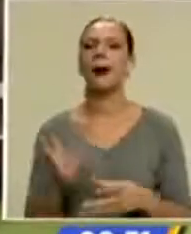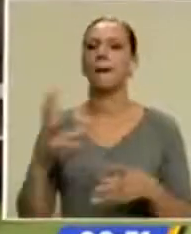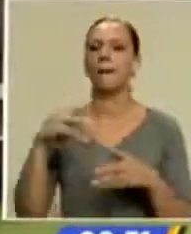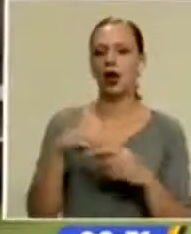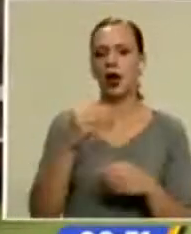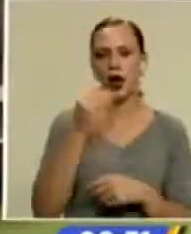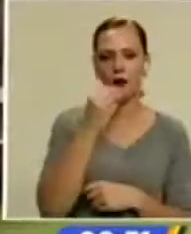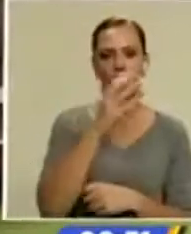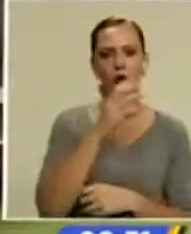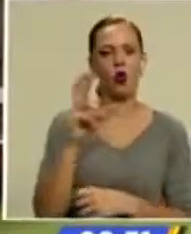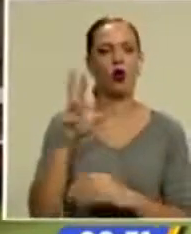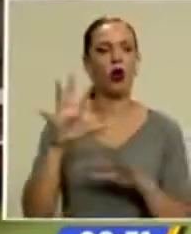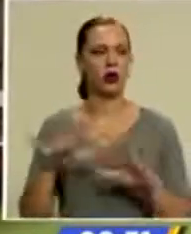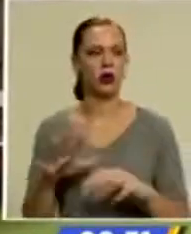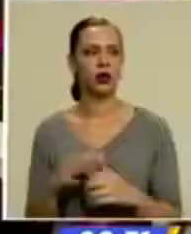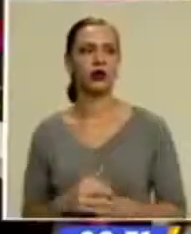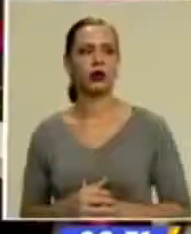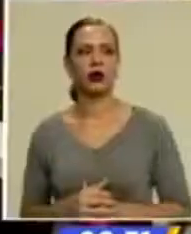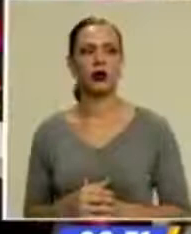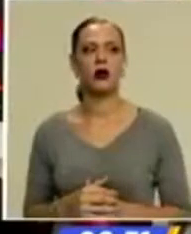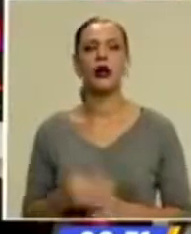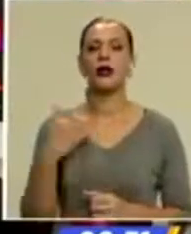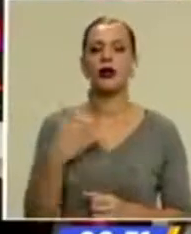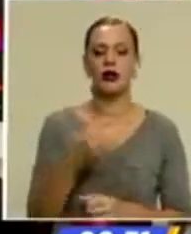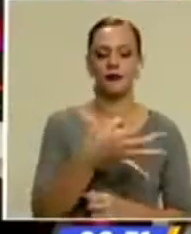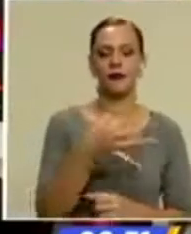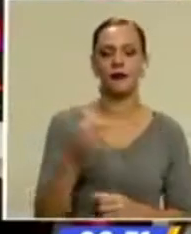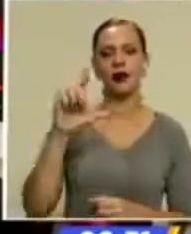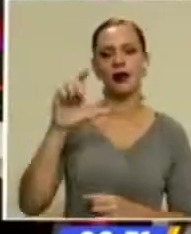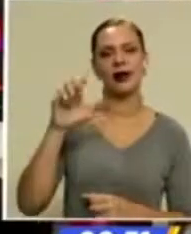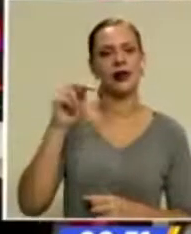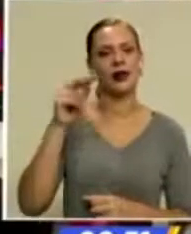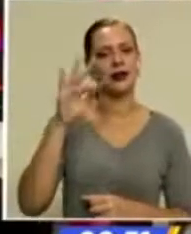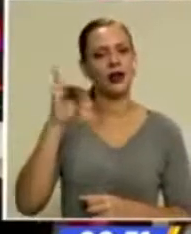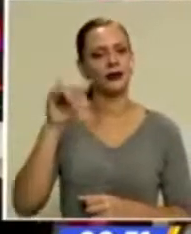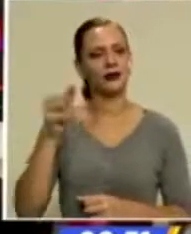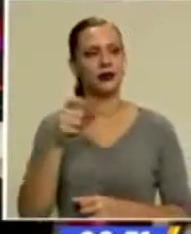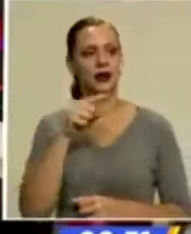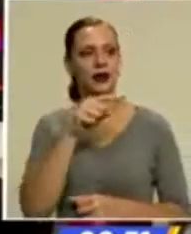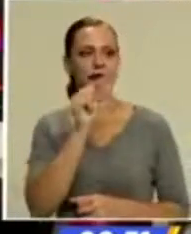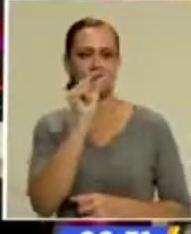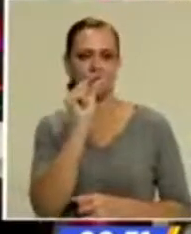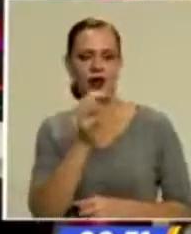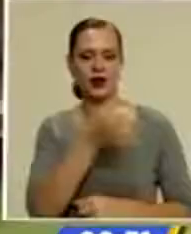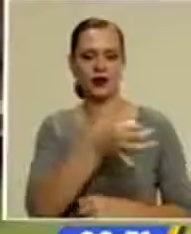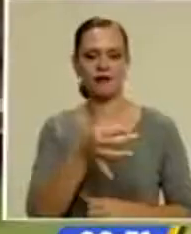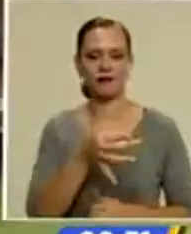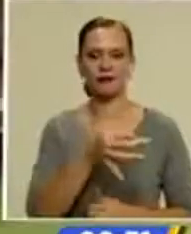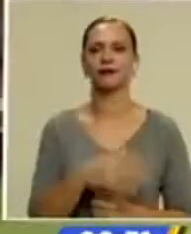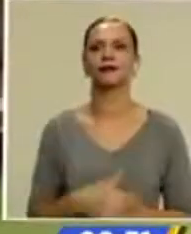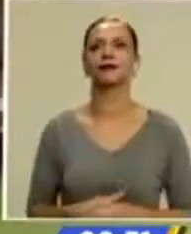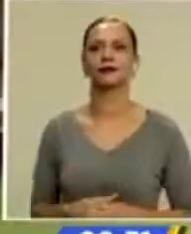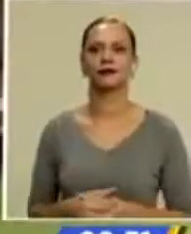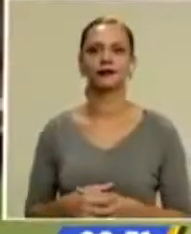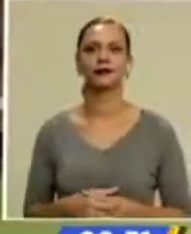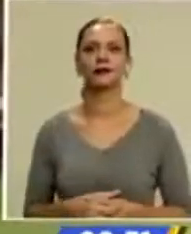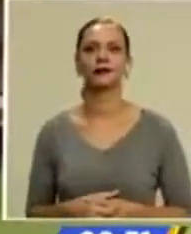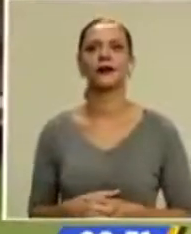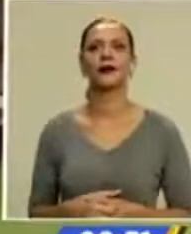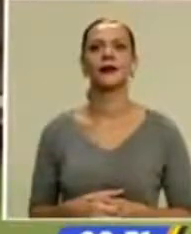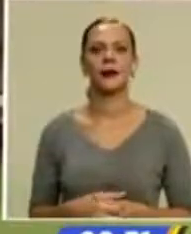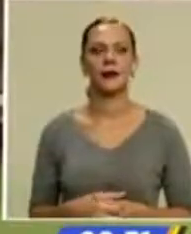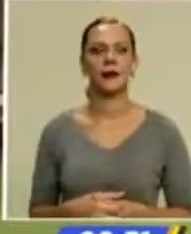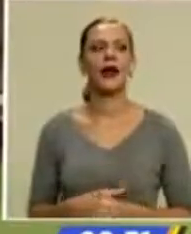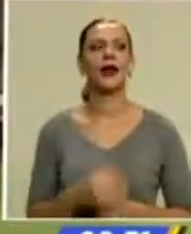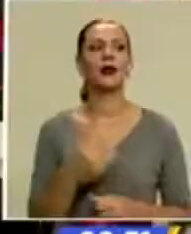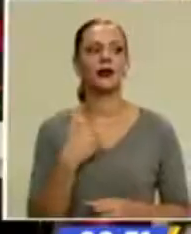de la alimentación costarricense. Y tenemos mini lentejas. Lentejas. Porque estas son unas lentejas mini. Tenemos